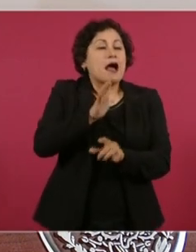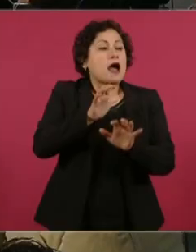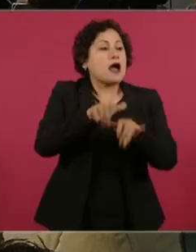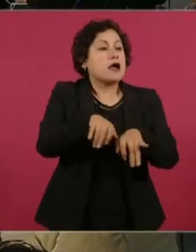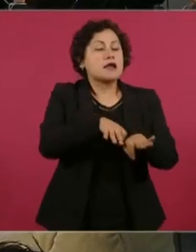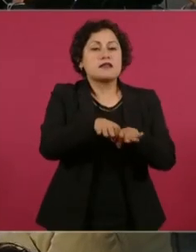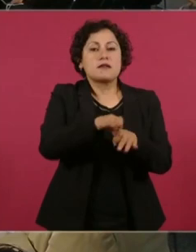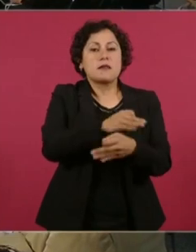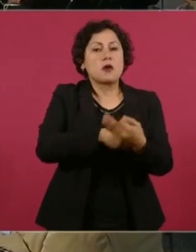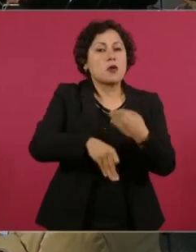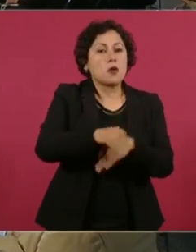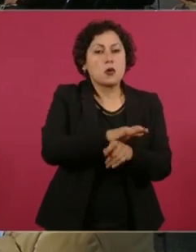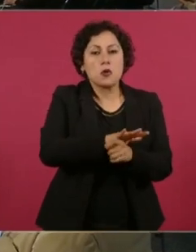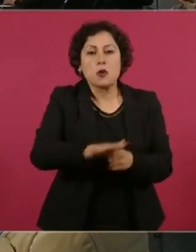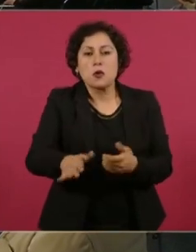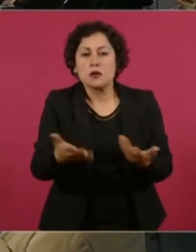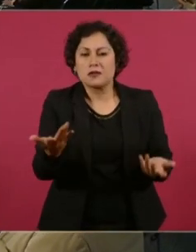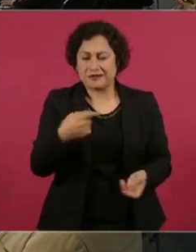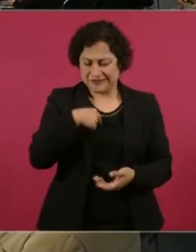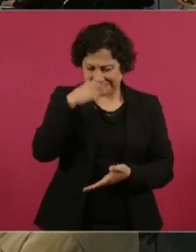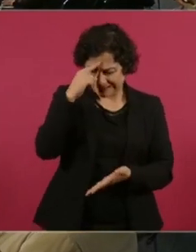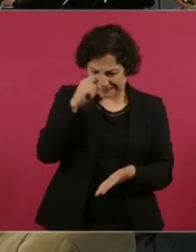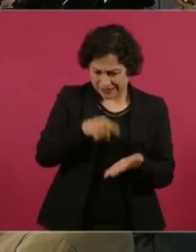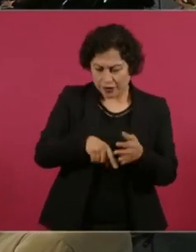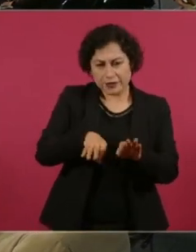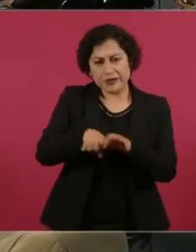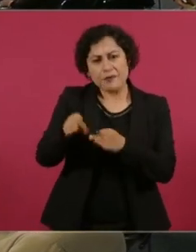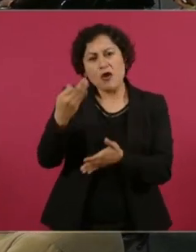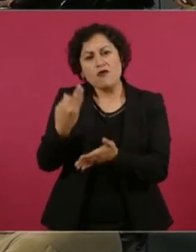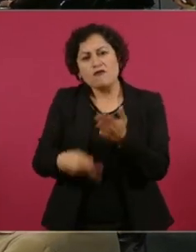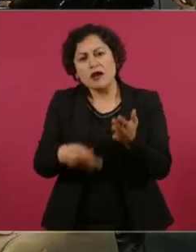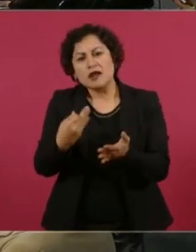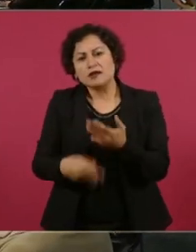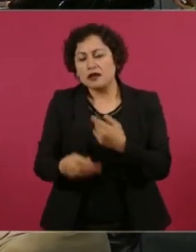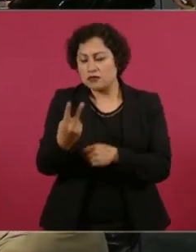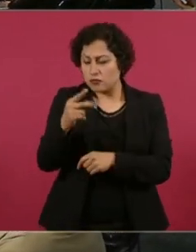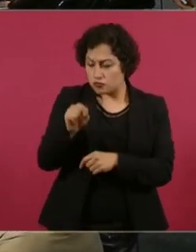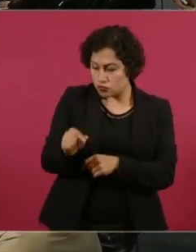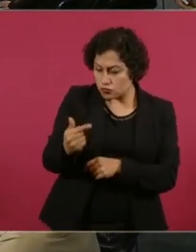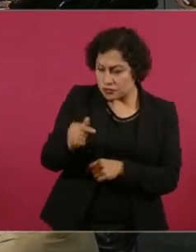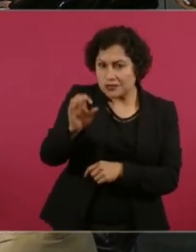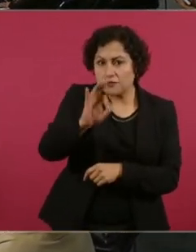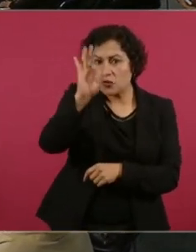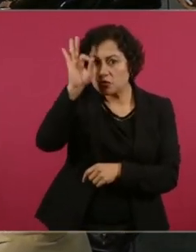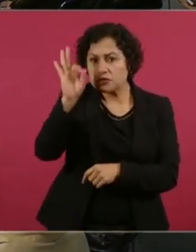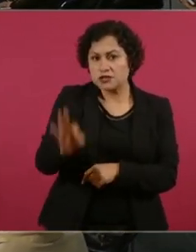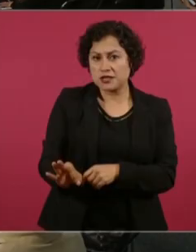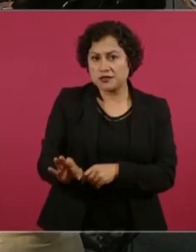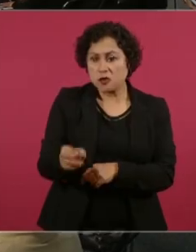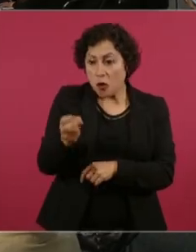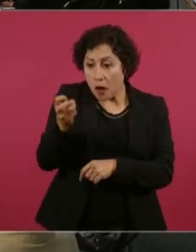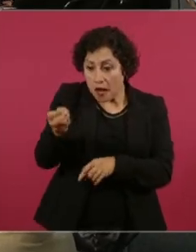Creo que la tasa de desempleo 2.7 no se veía en 20 años.